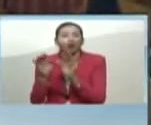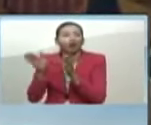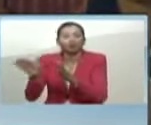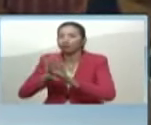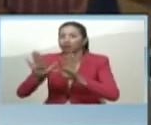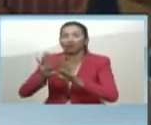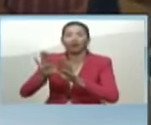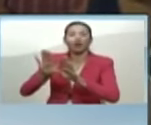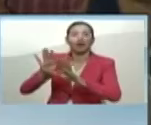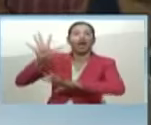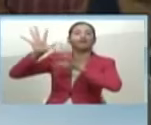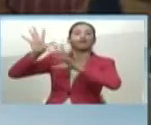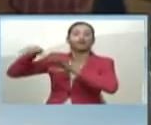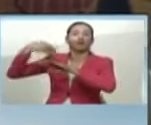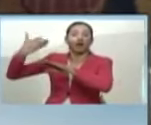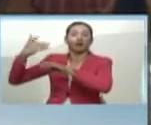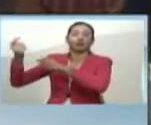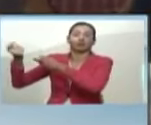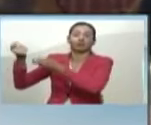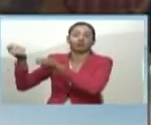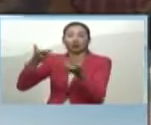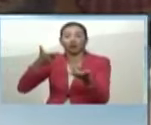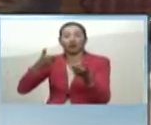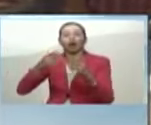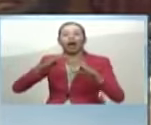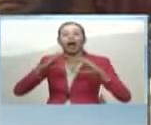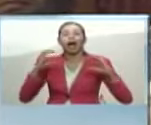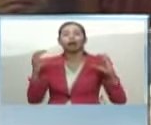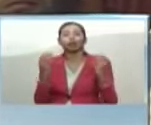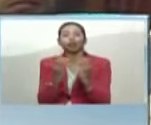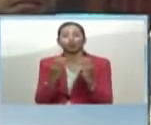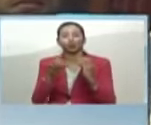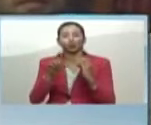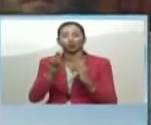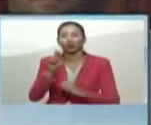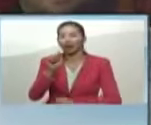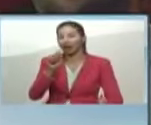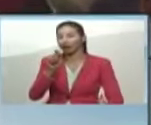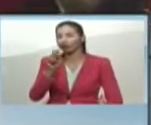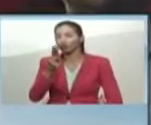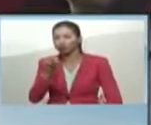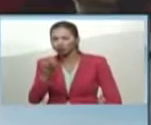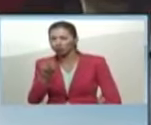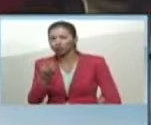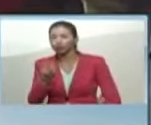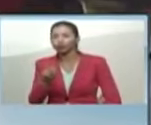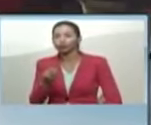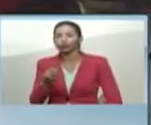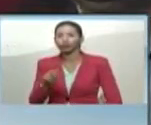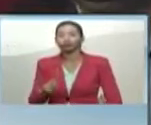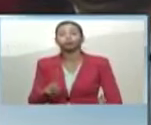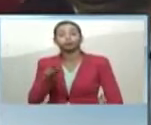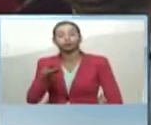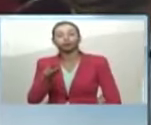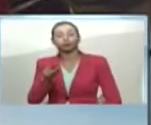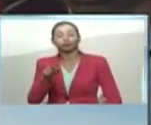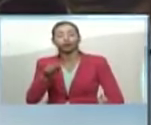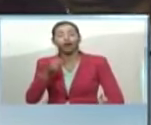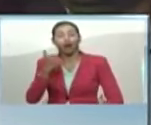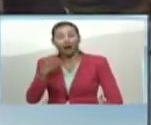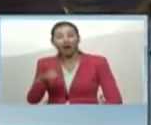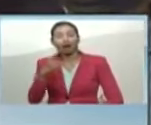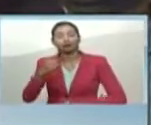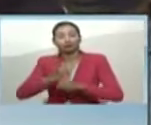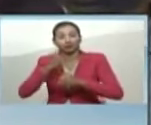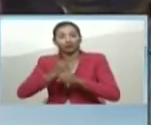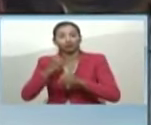importado. Entonces, lo que es la parte de sucio, que es un punto que genera empleo, genera mucho